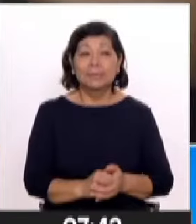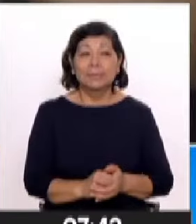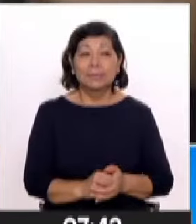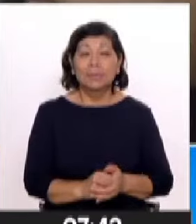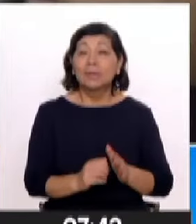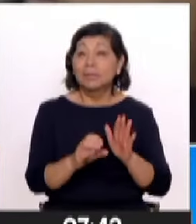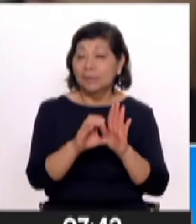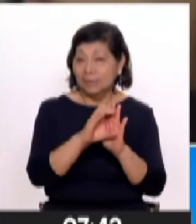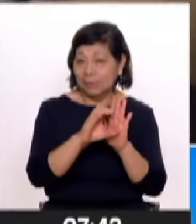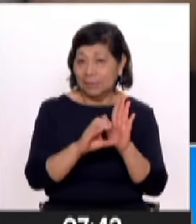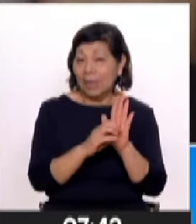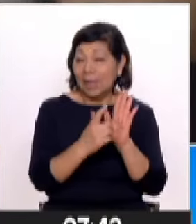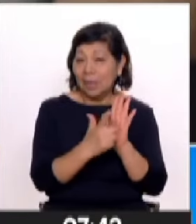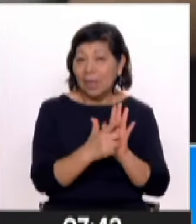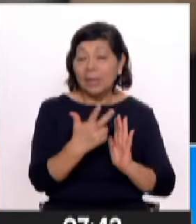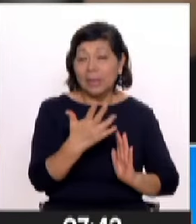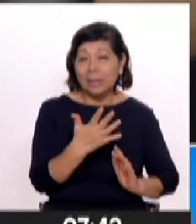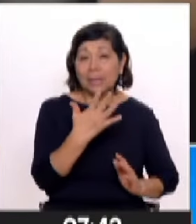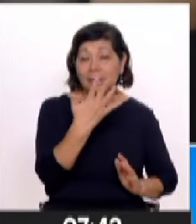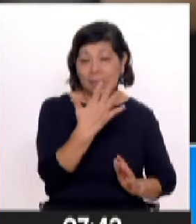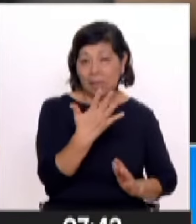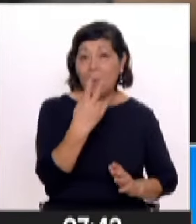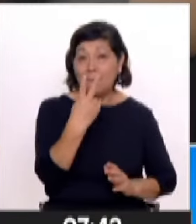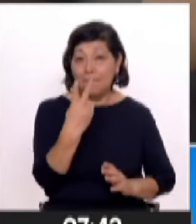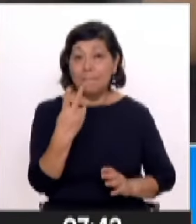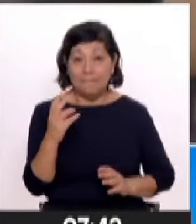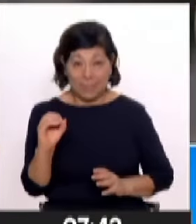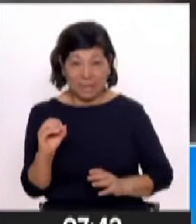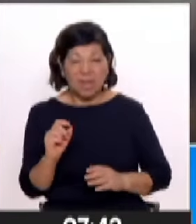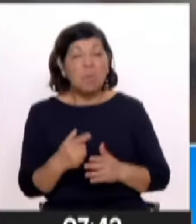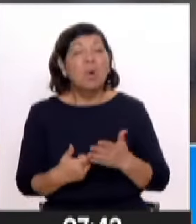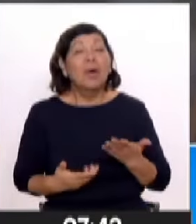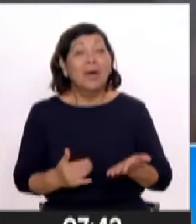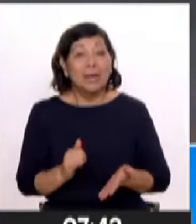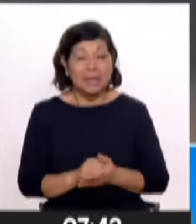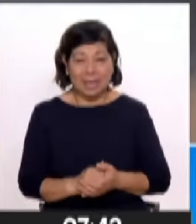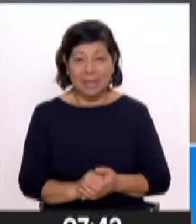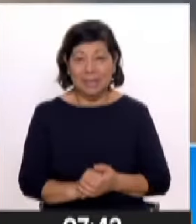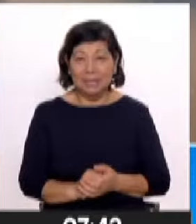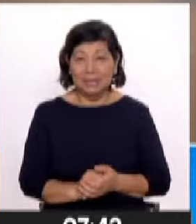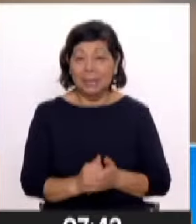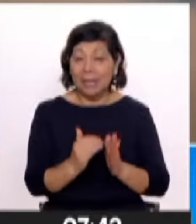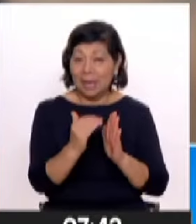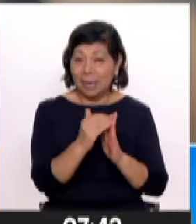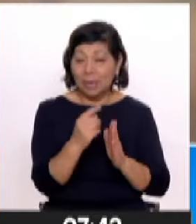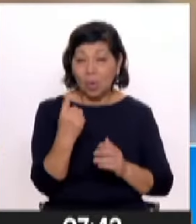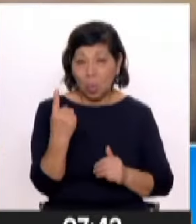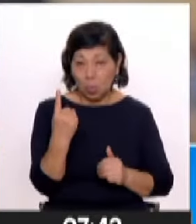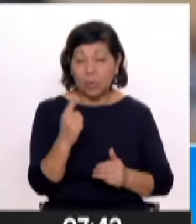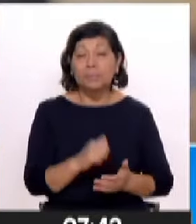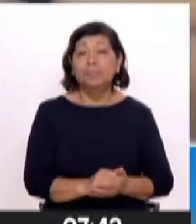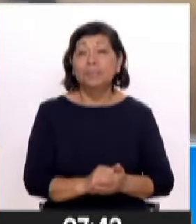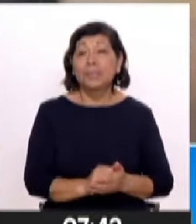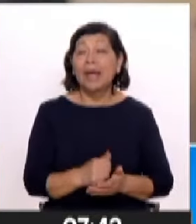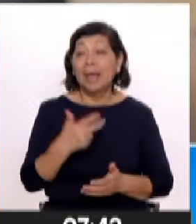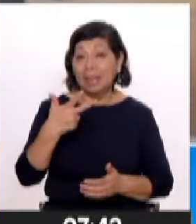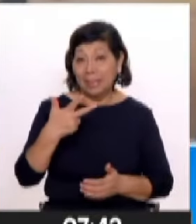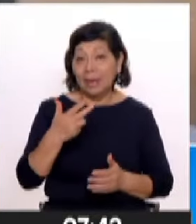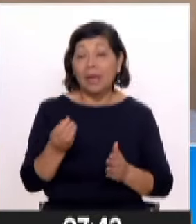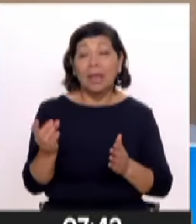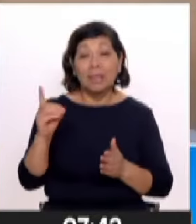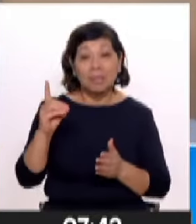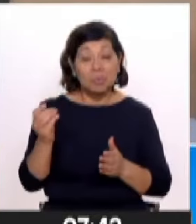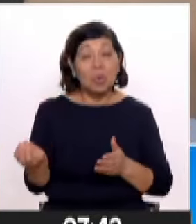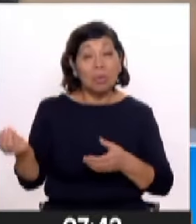la constitucionalidad de la ley 31.520, porque tanto el artículo 1, el 3 y la